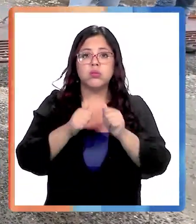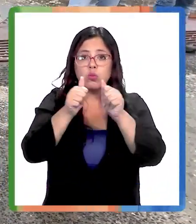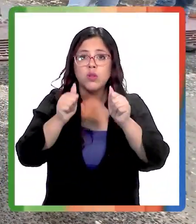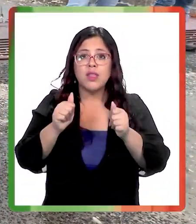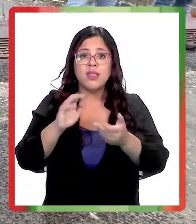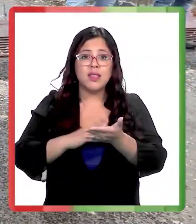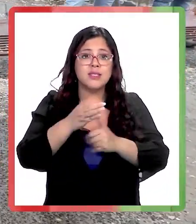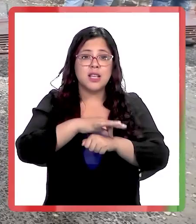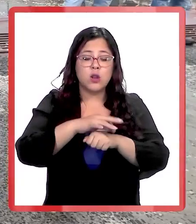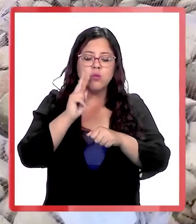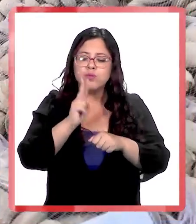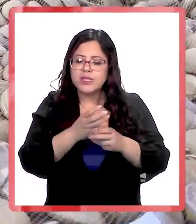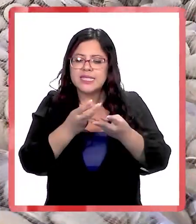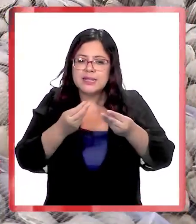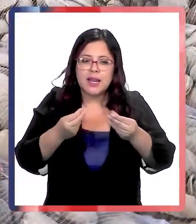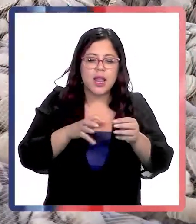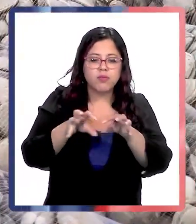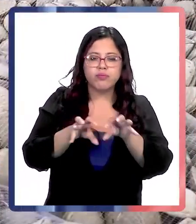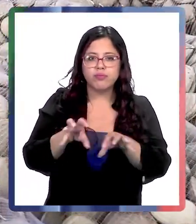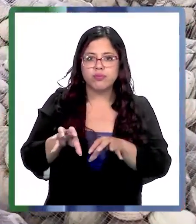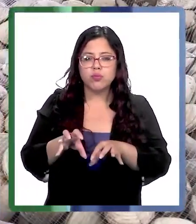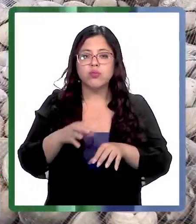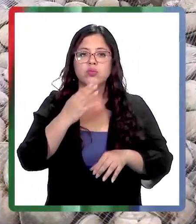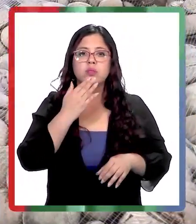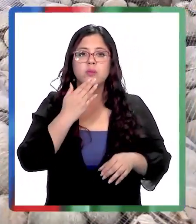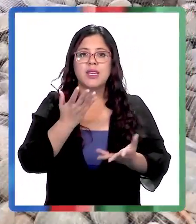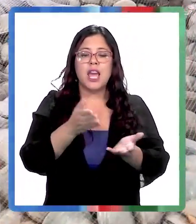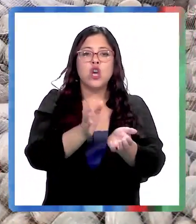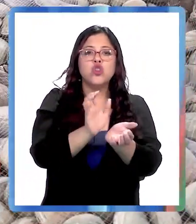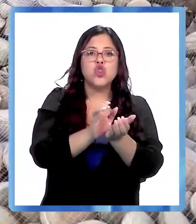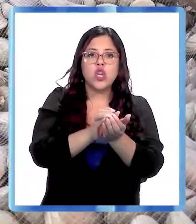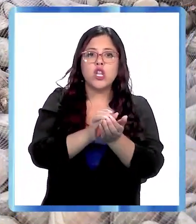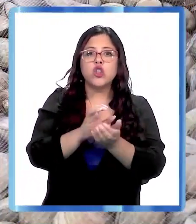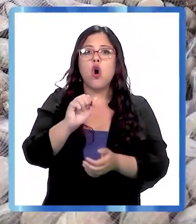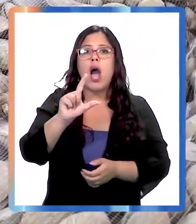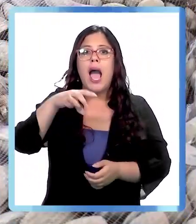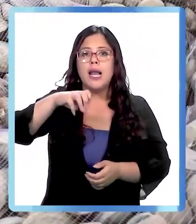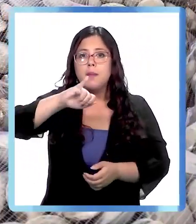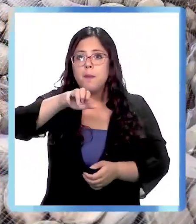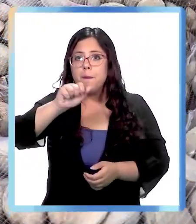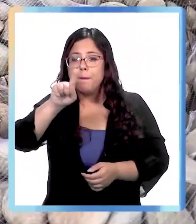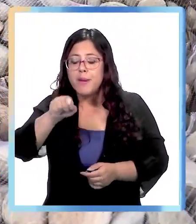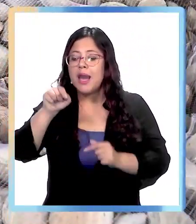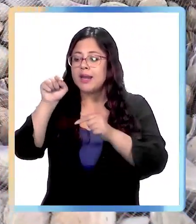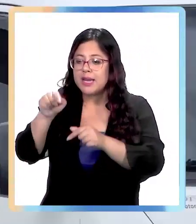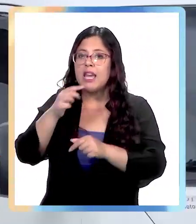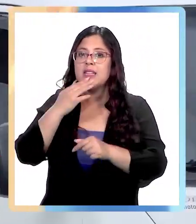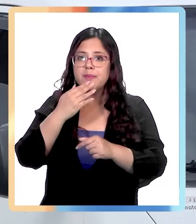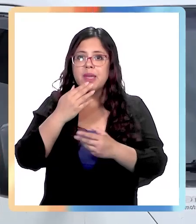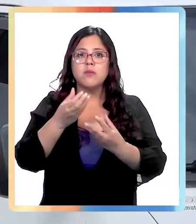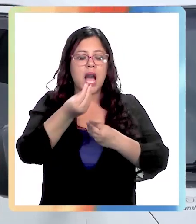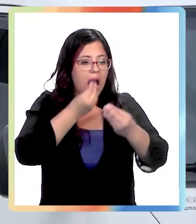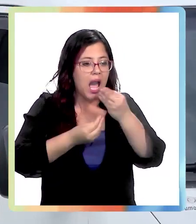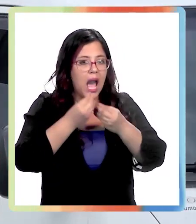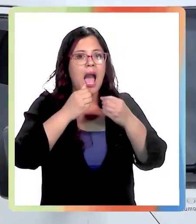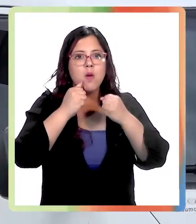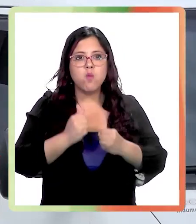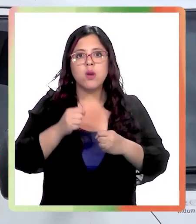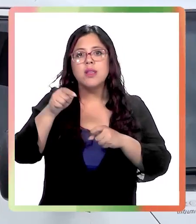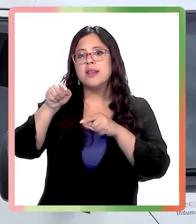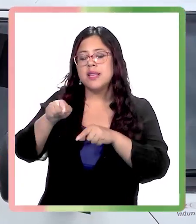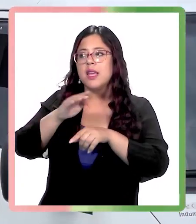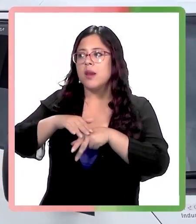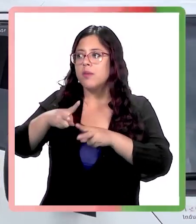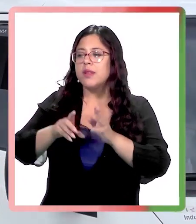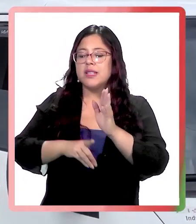verificó la calidad de varios productos, incluyendo choritos y almejas, considerados aptos para el consumo humano, lo que permite así el